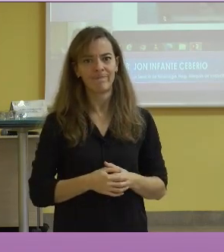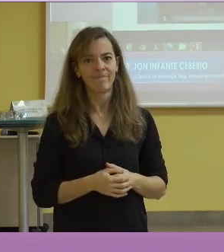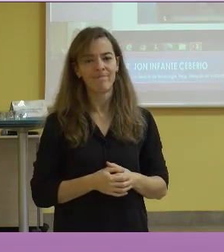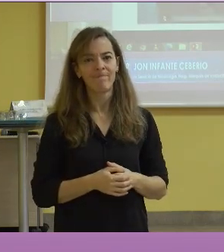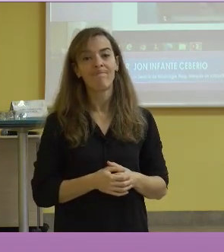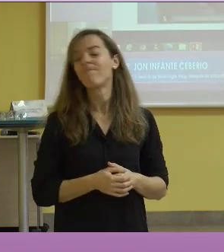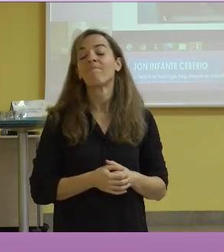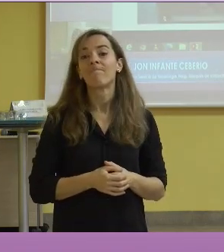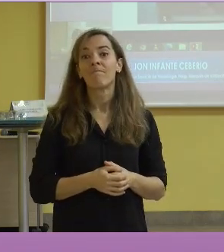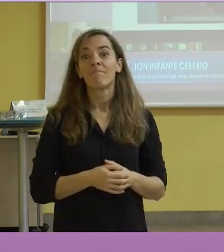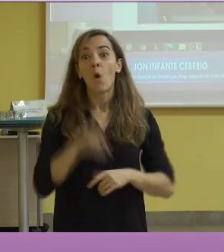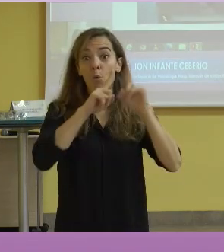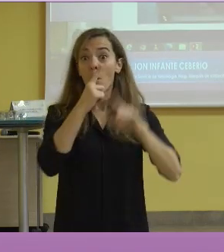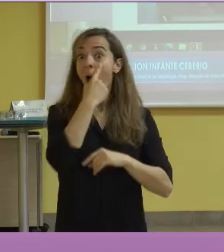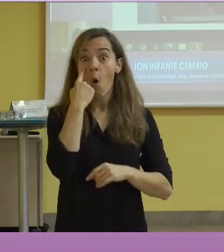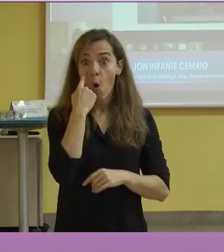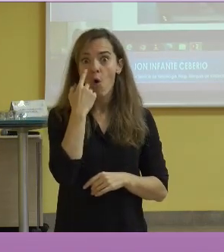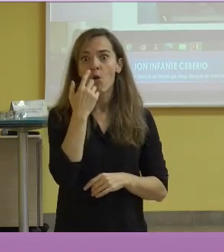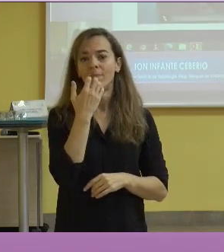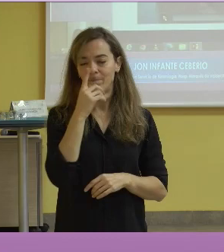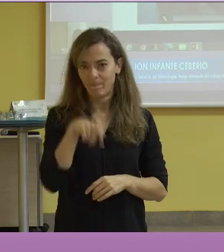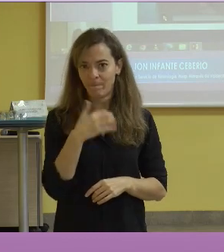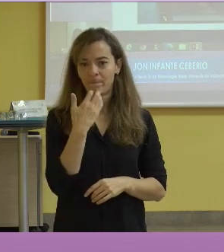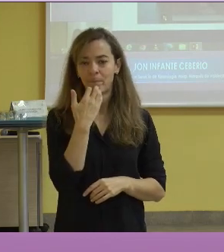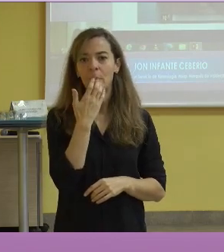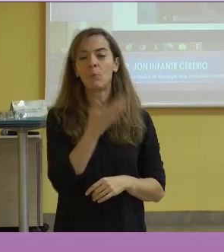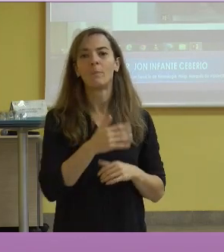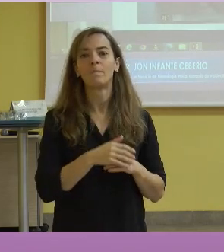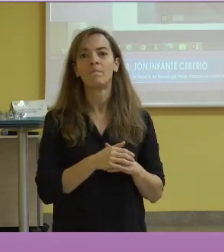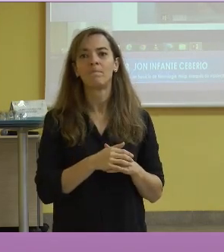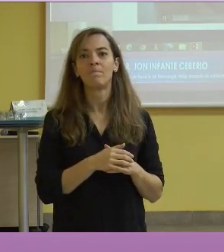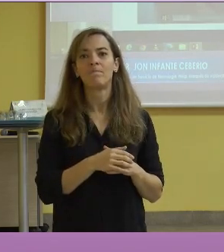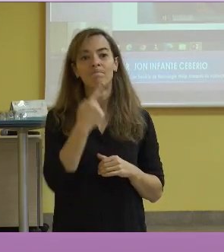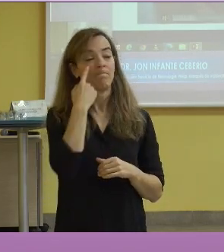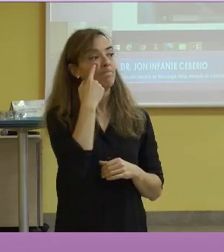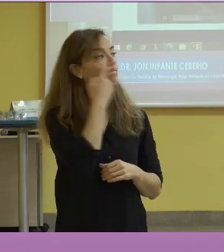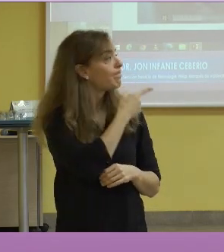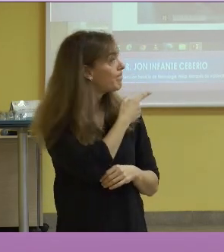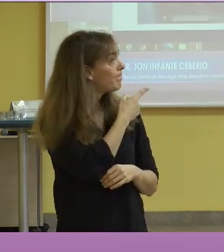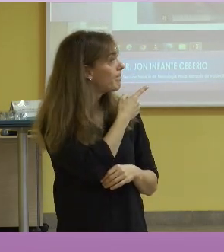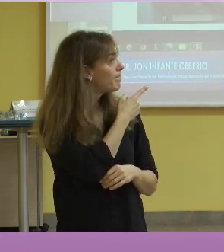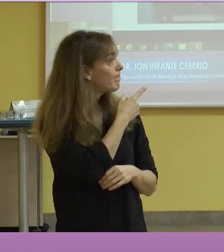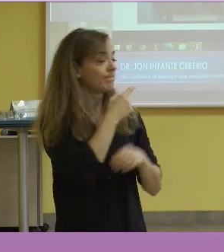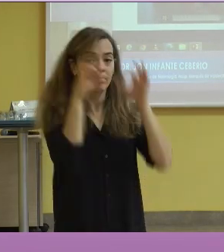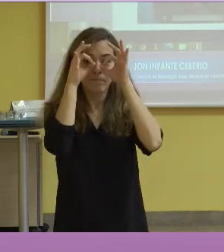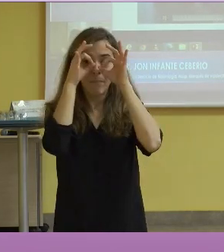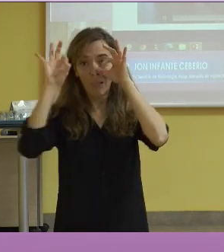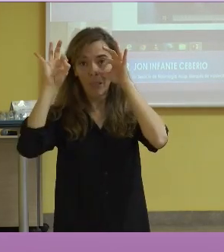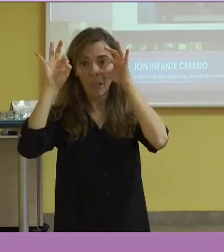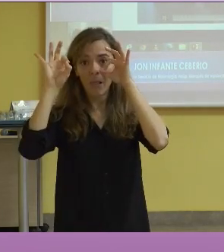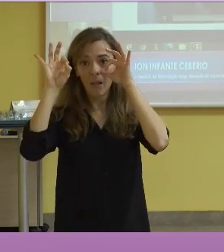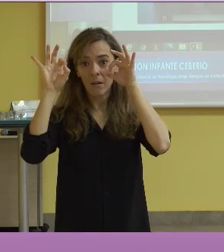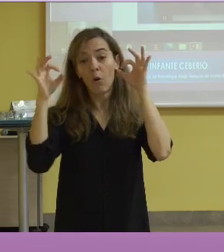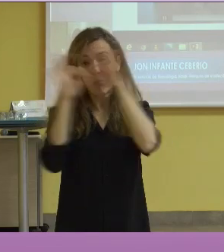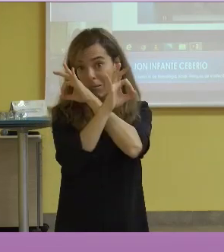Entre las alteraciones oculares que aparecen en los pacientes con ataxia puede ocurrir la oftalmoparesia. Puede aparecer estrabismo con debilidad de los